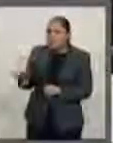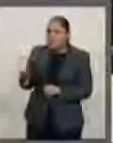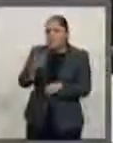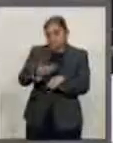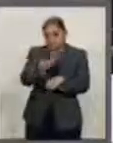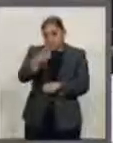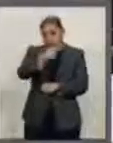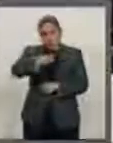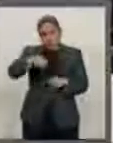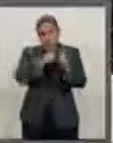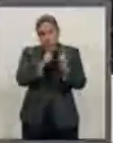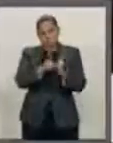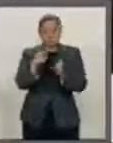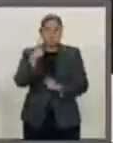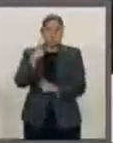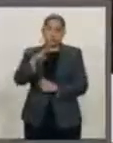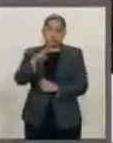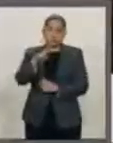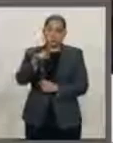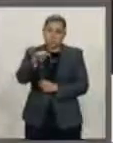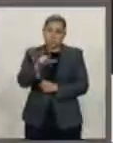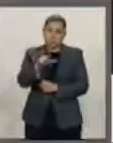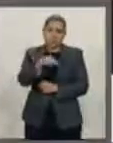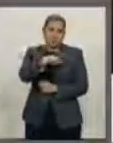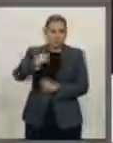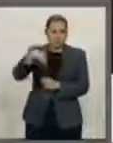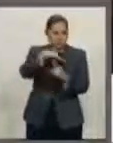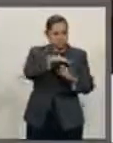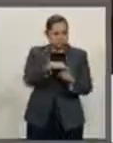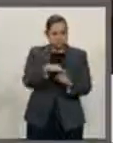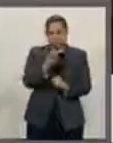posicionamos y votaremos a favor del presente dictamen. Es cuanto, diputada presidenta.